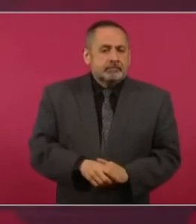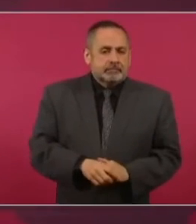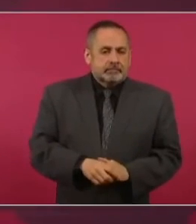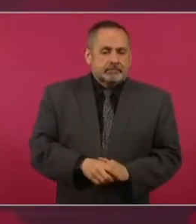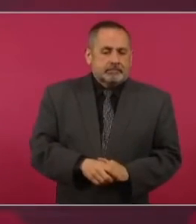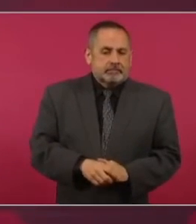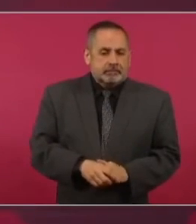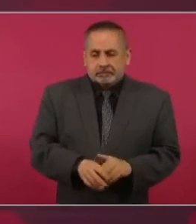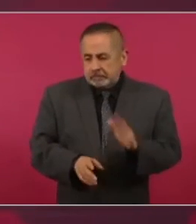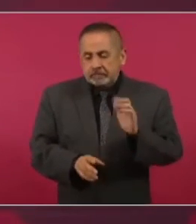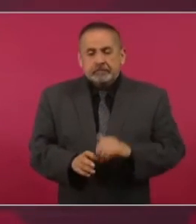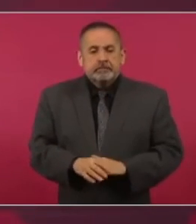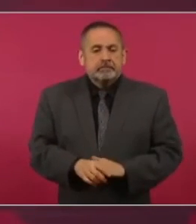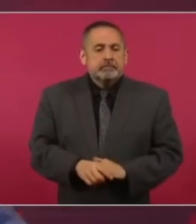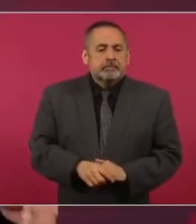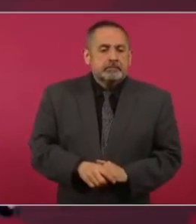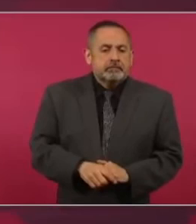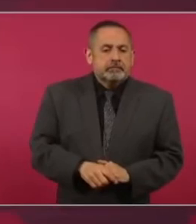Si acaso,